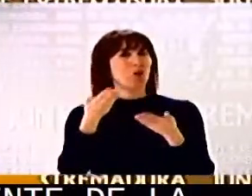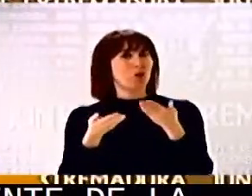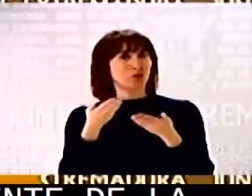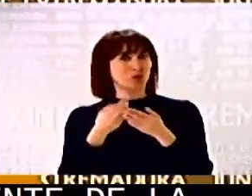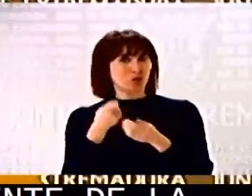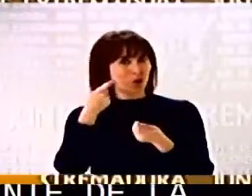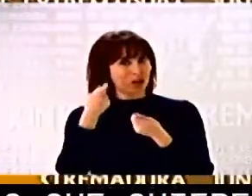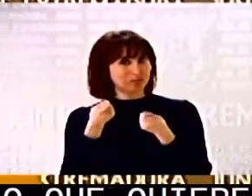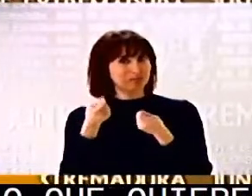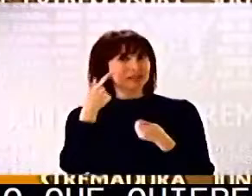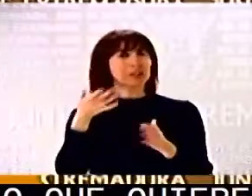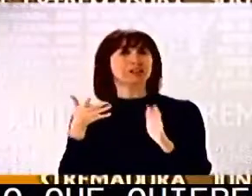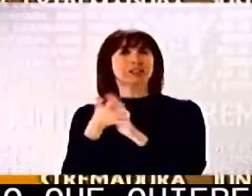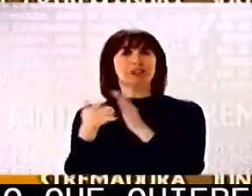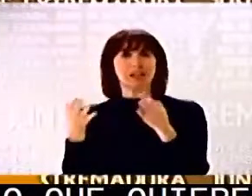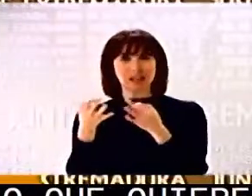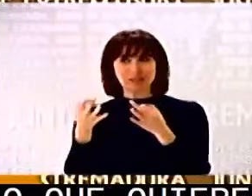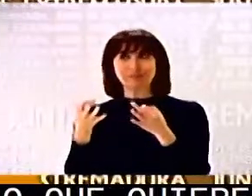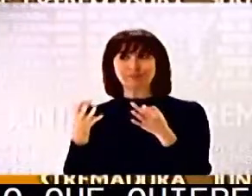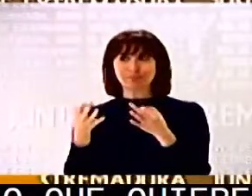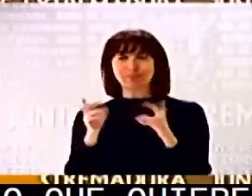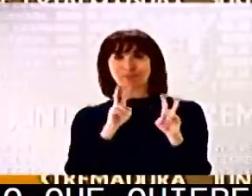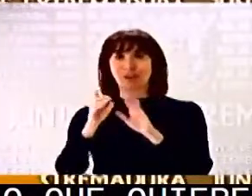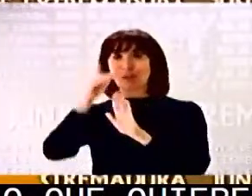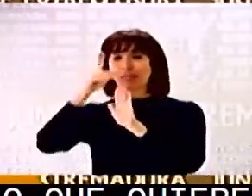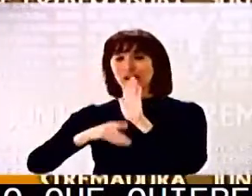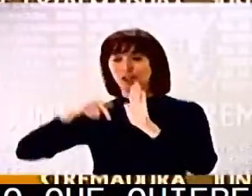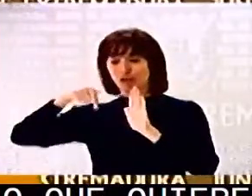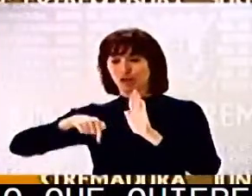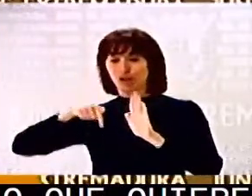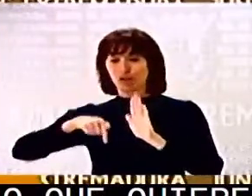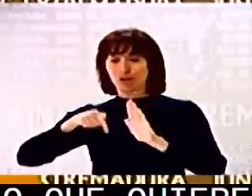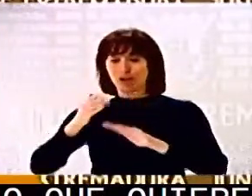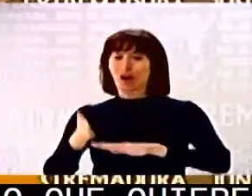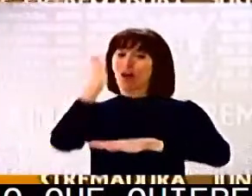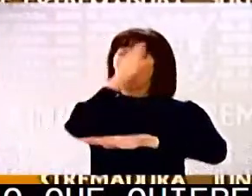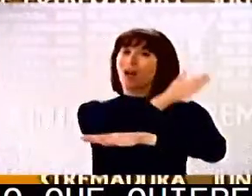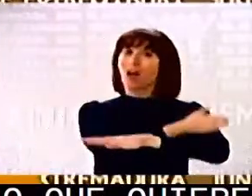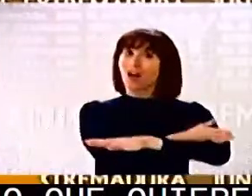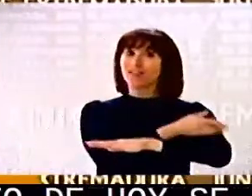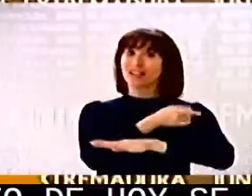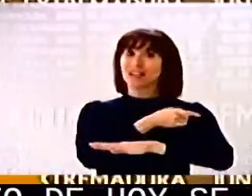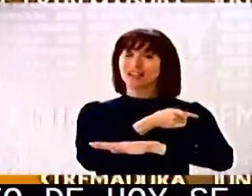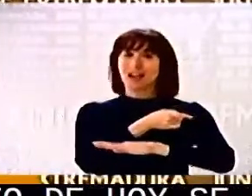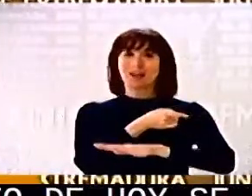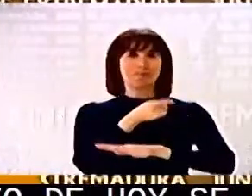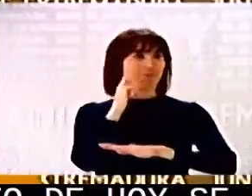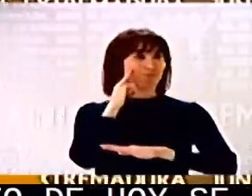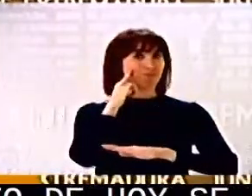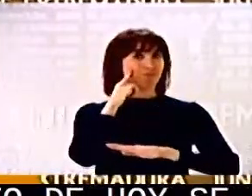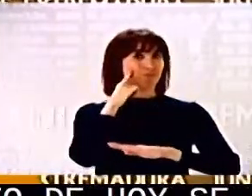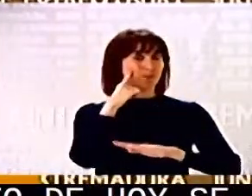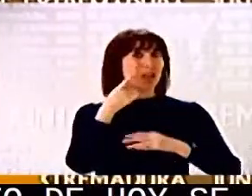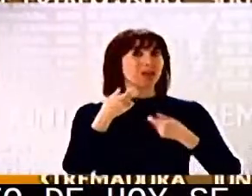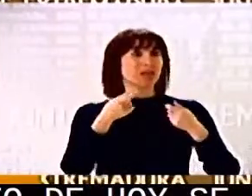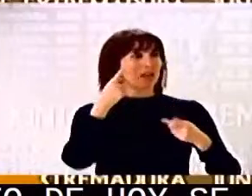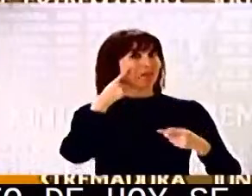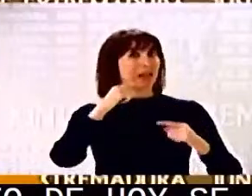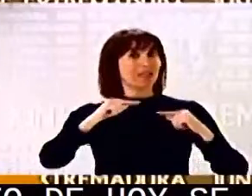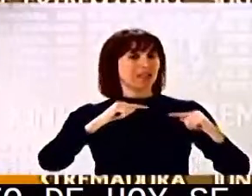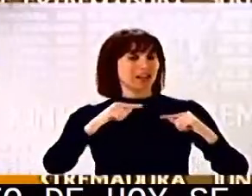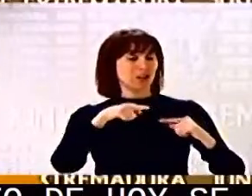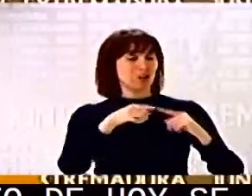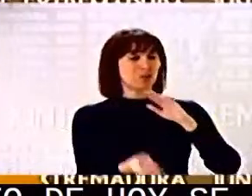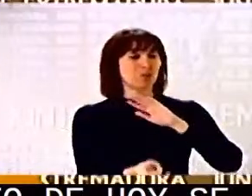que quiere decir es que antes de llegar al decreto de hoy se nombró el instructor, se constituyó la